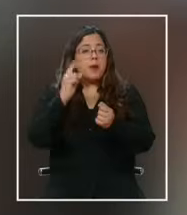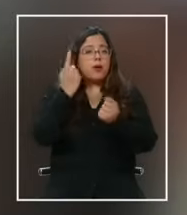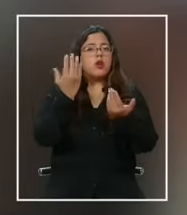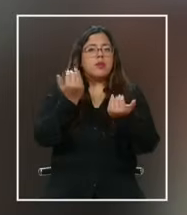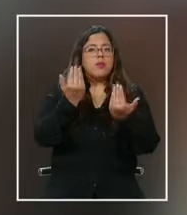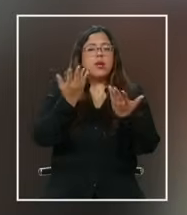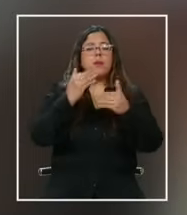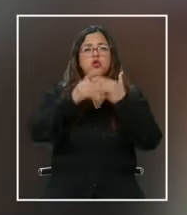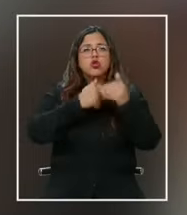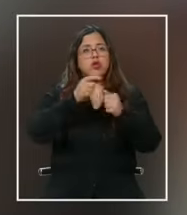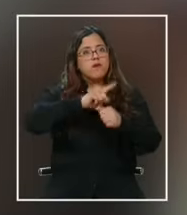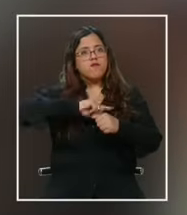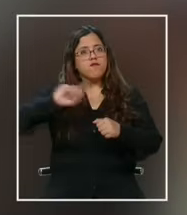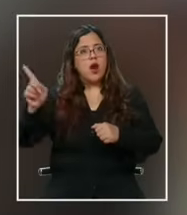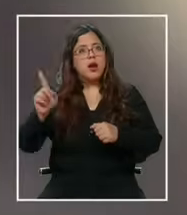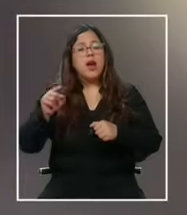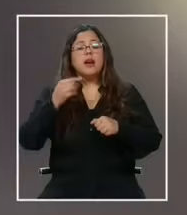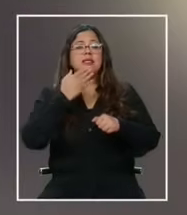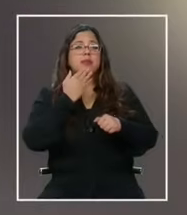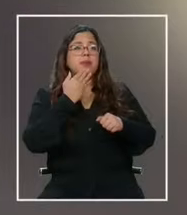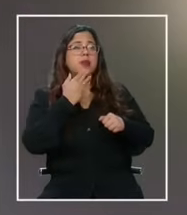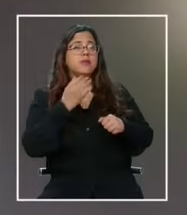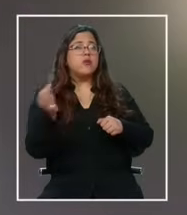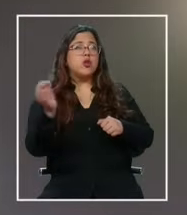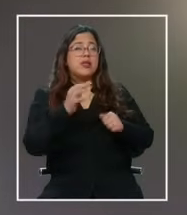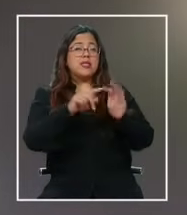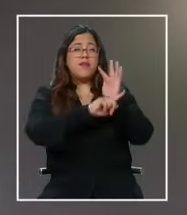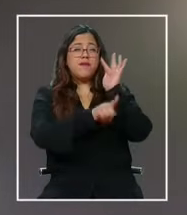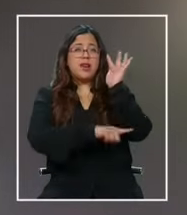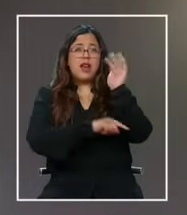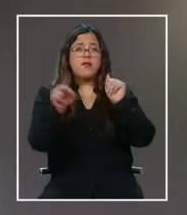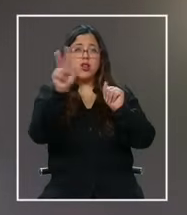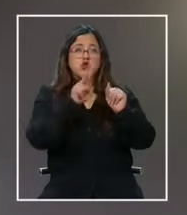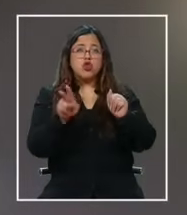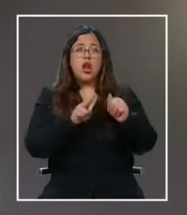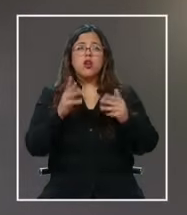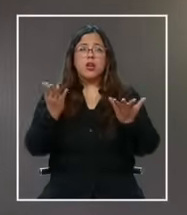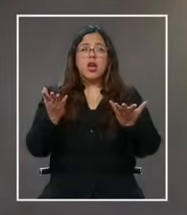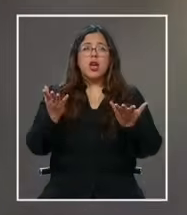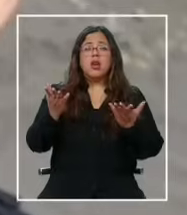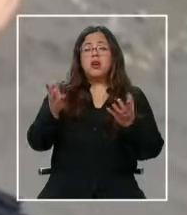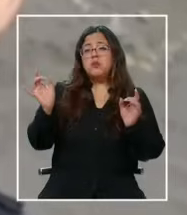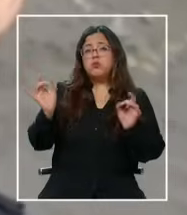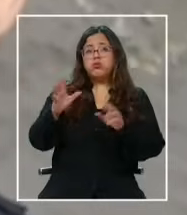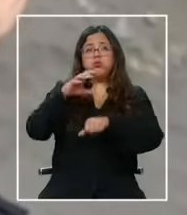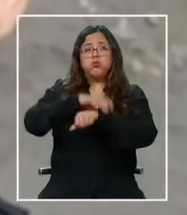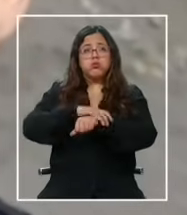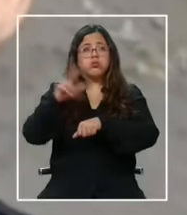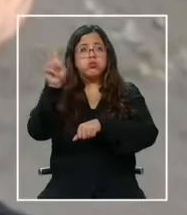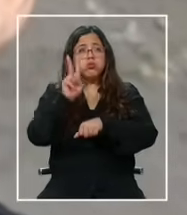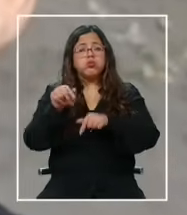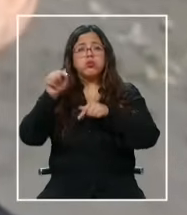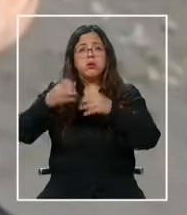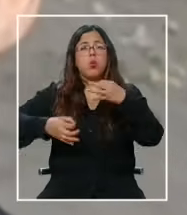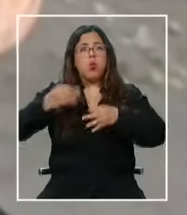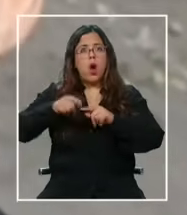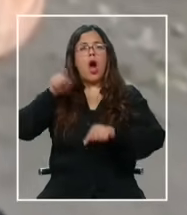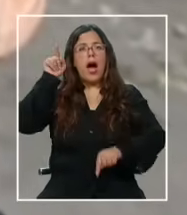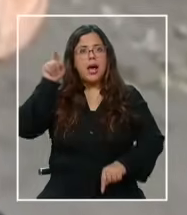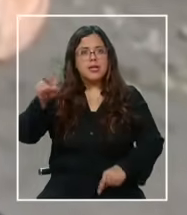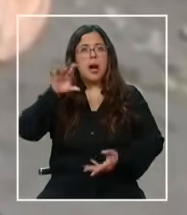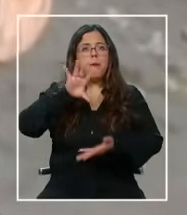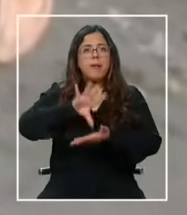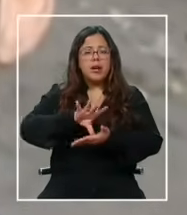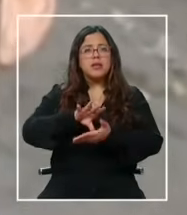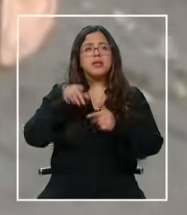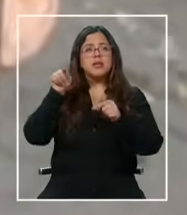algo que también fue descartado Durante este miércoles por el fiscal venezolano quien aseguró que si son detenidos en Venezuela serán juzgados allá las